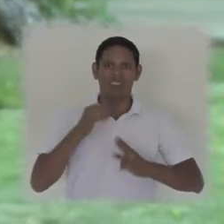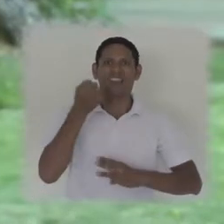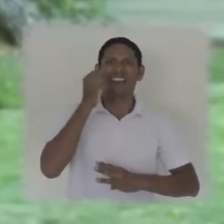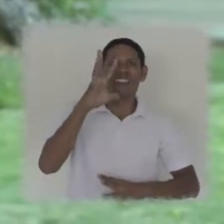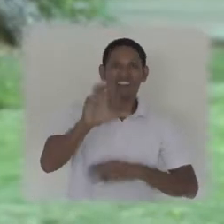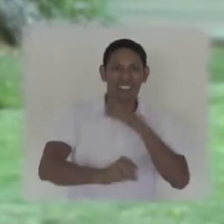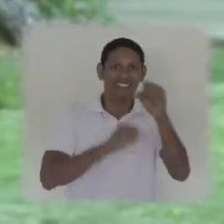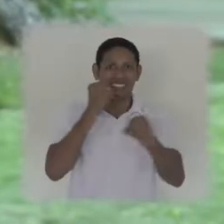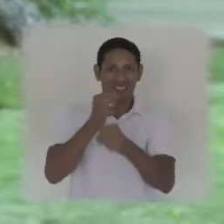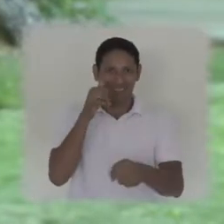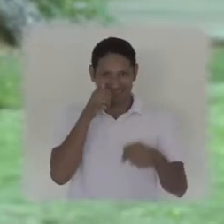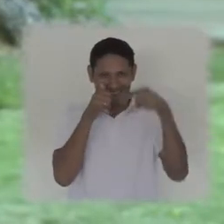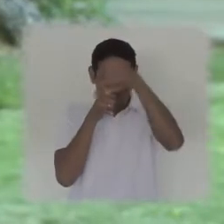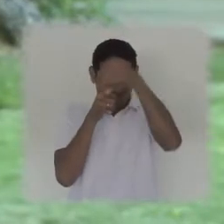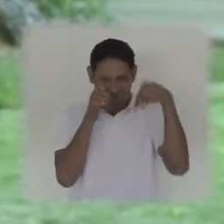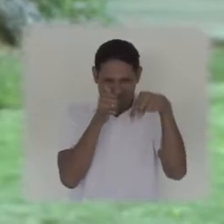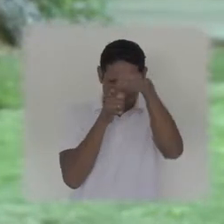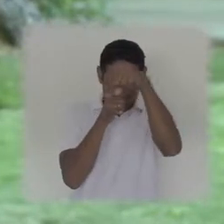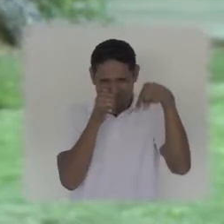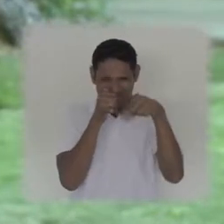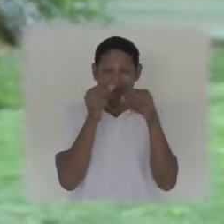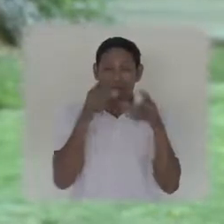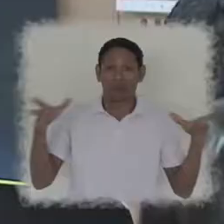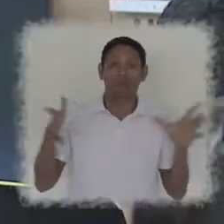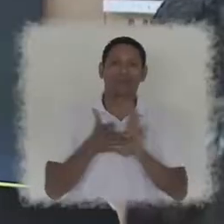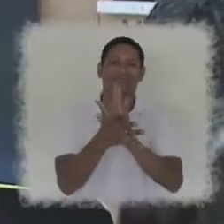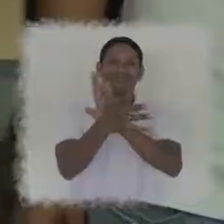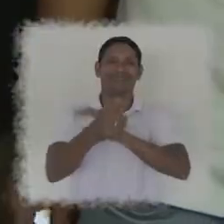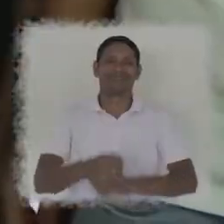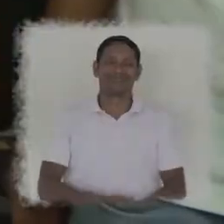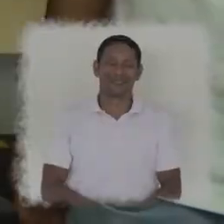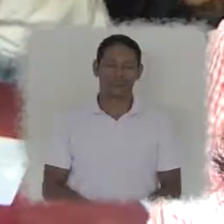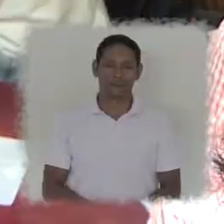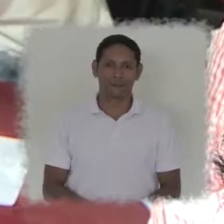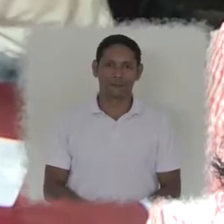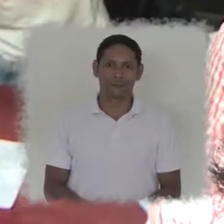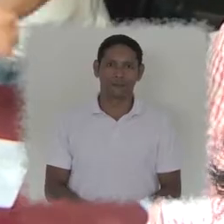UniMagdalena celebró 15 años del programa de ingeniería electrónica.